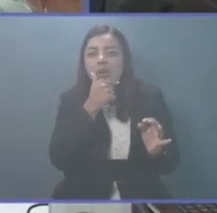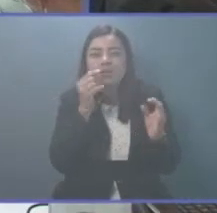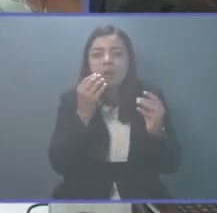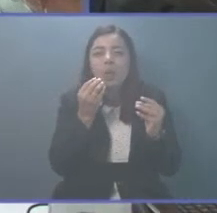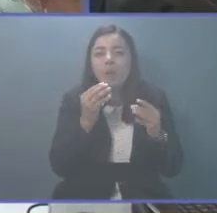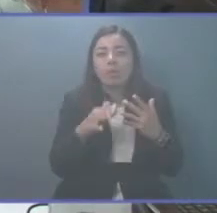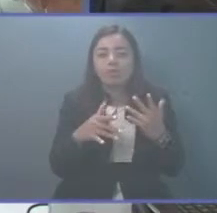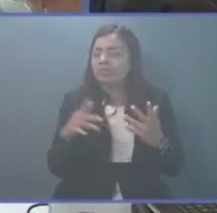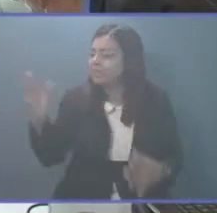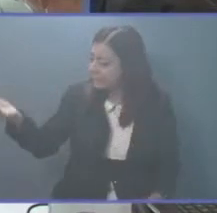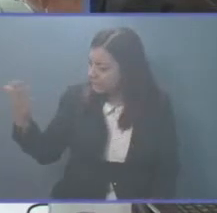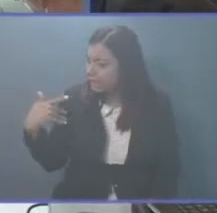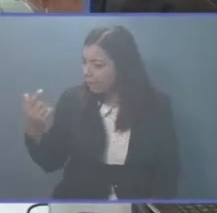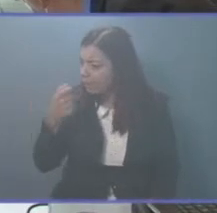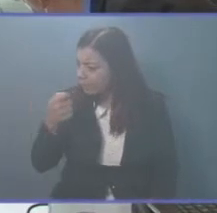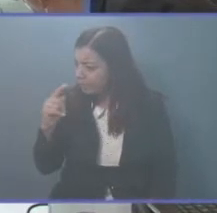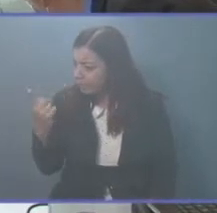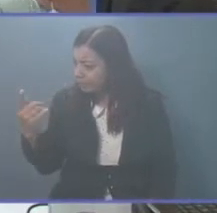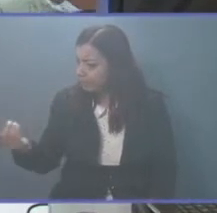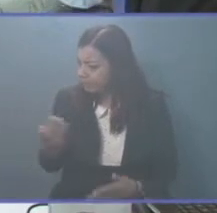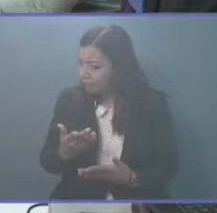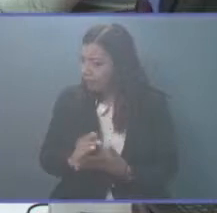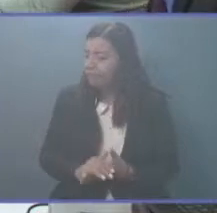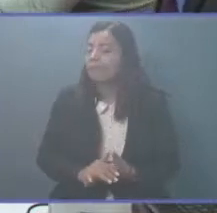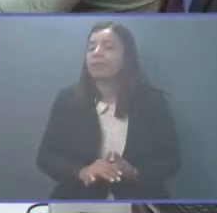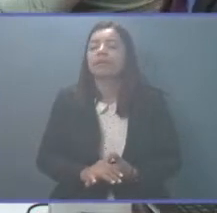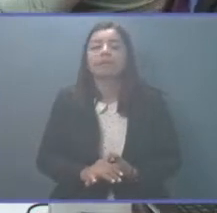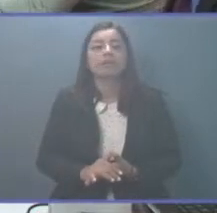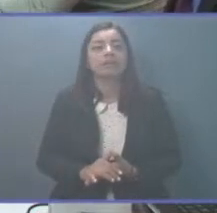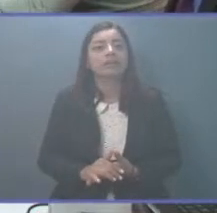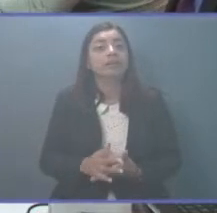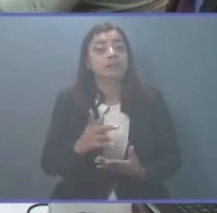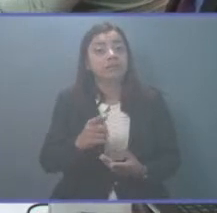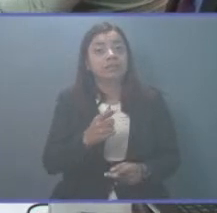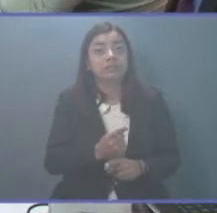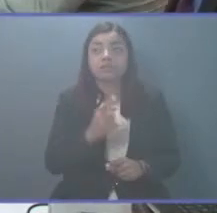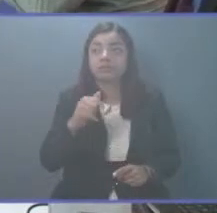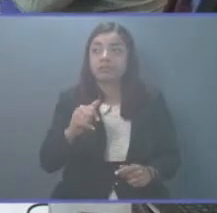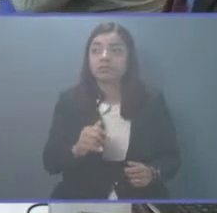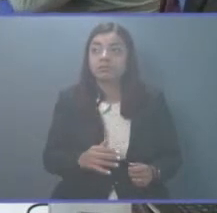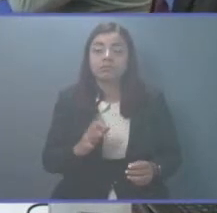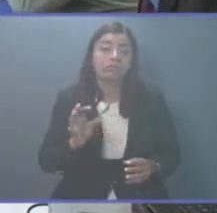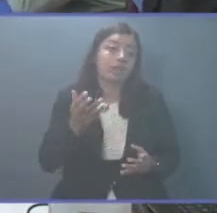qué es lo que pretende, le podemos tal vez sugerir. Como